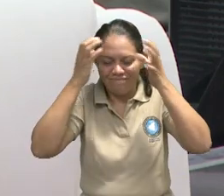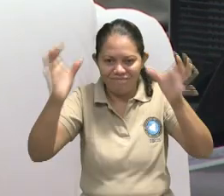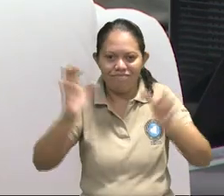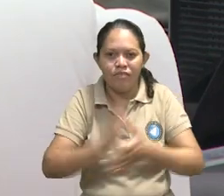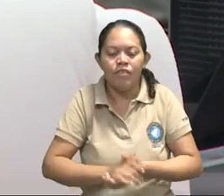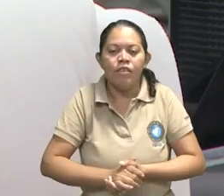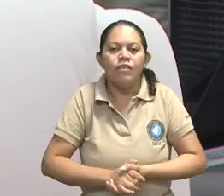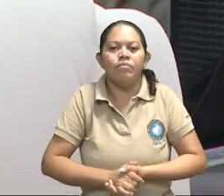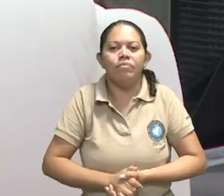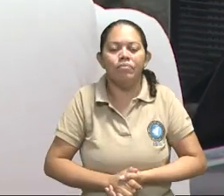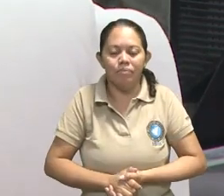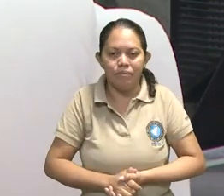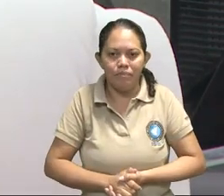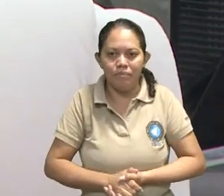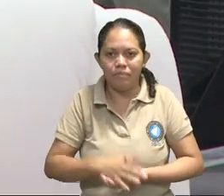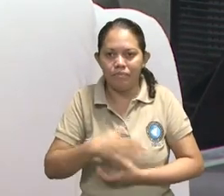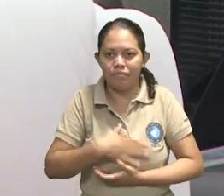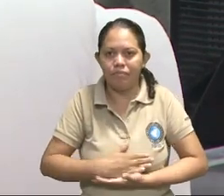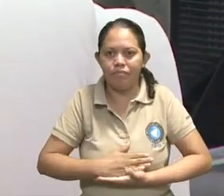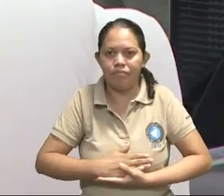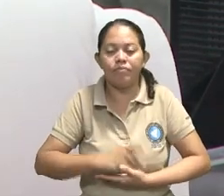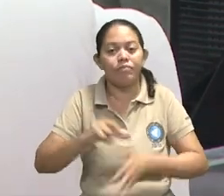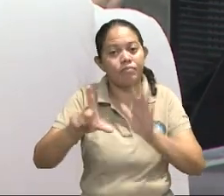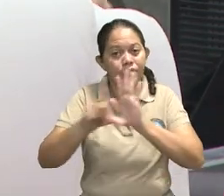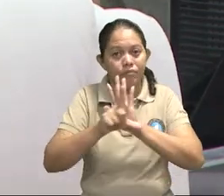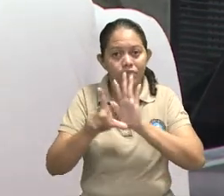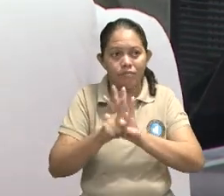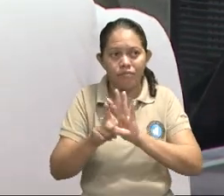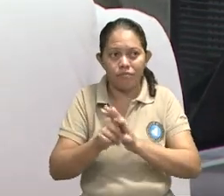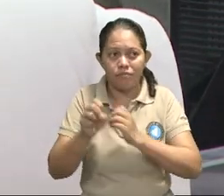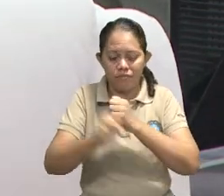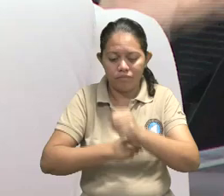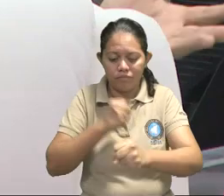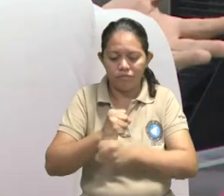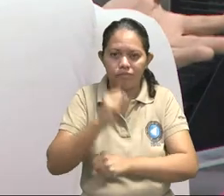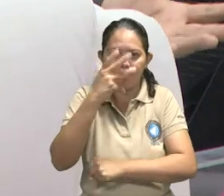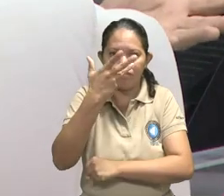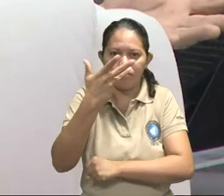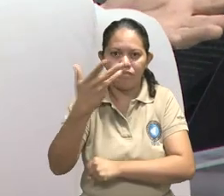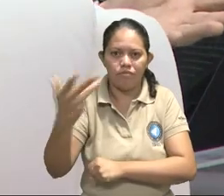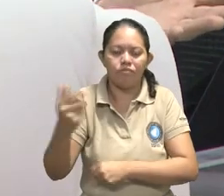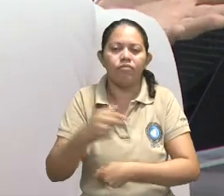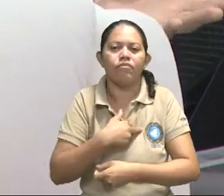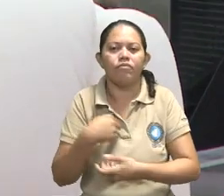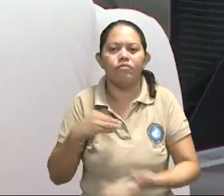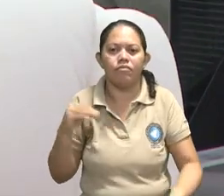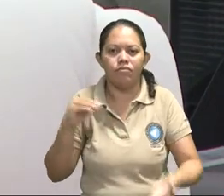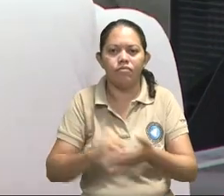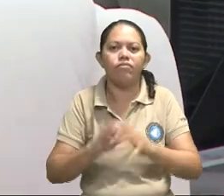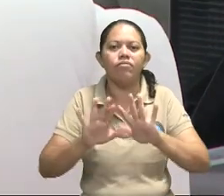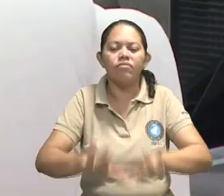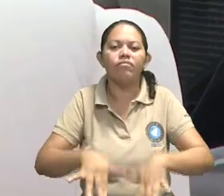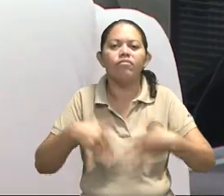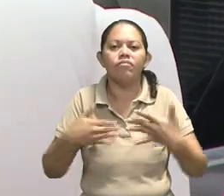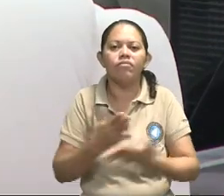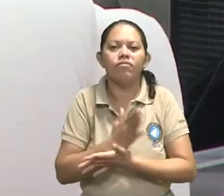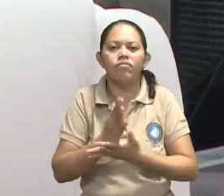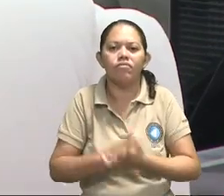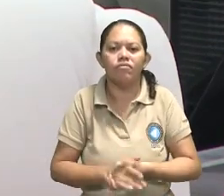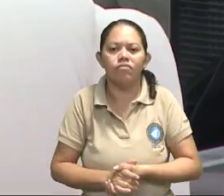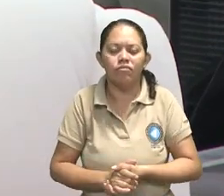instituciones que tienen leyes que son de la década de los 80 y que tienen que